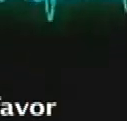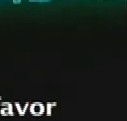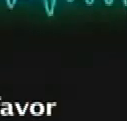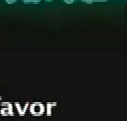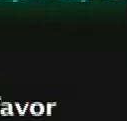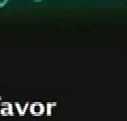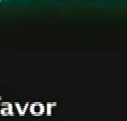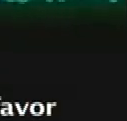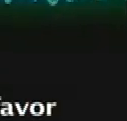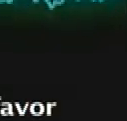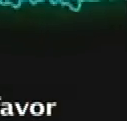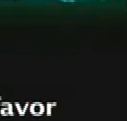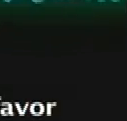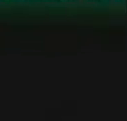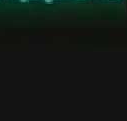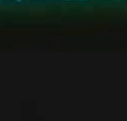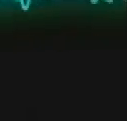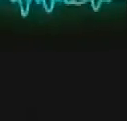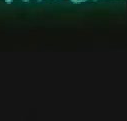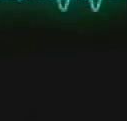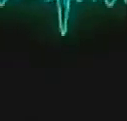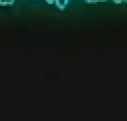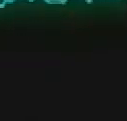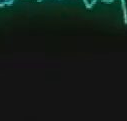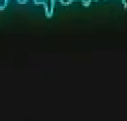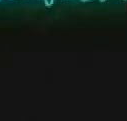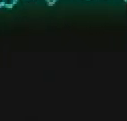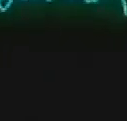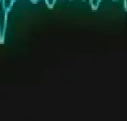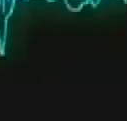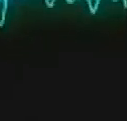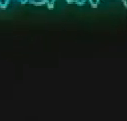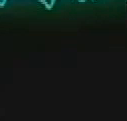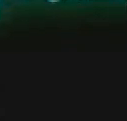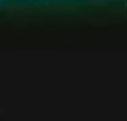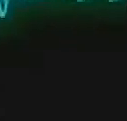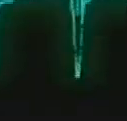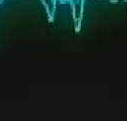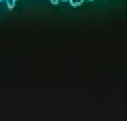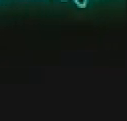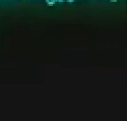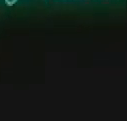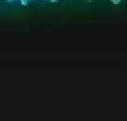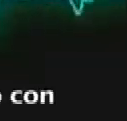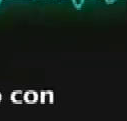ni nada. Por favor. Cuando ya esté todo eso listo,